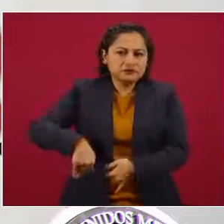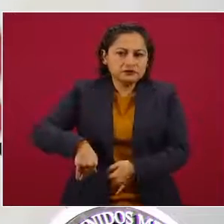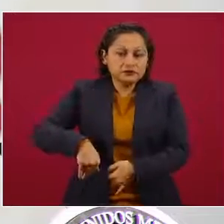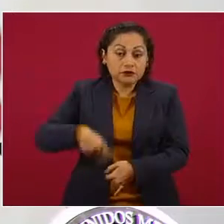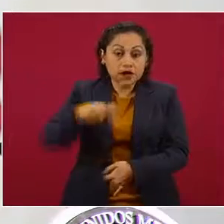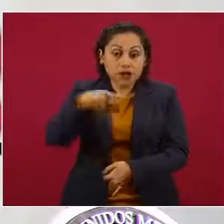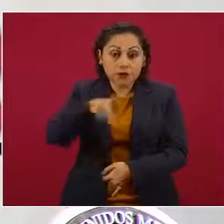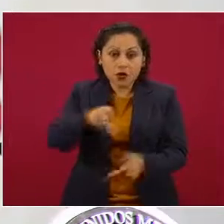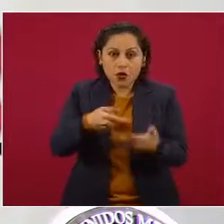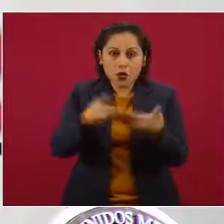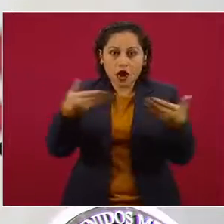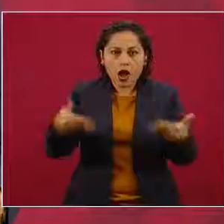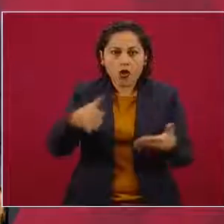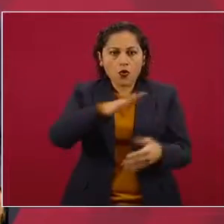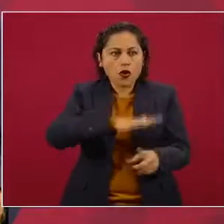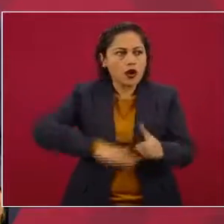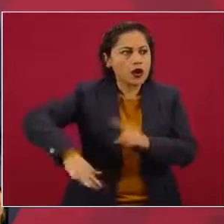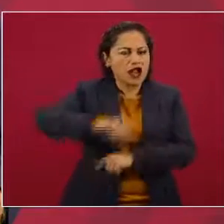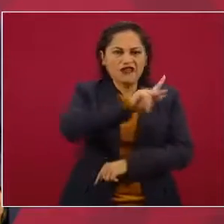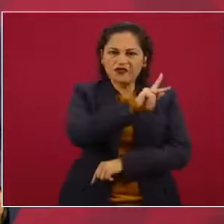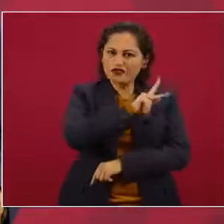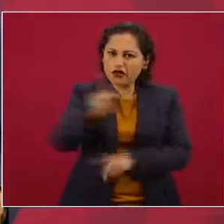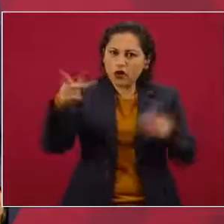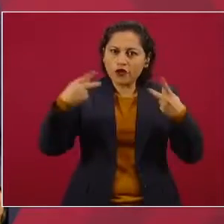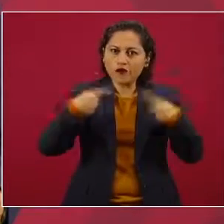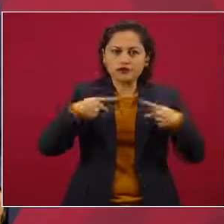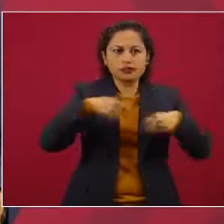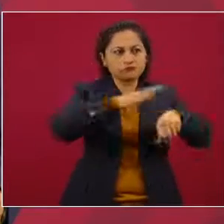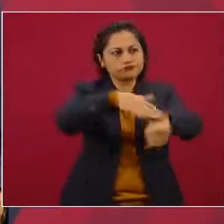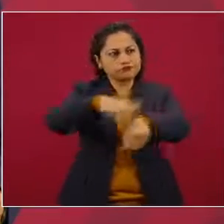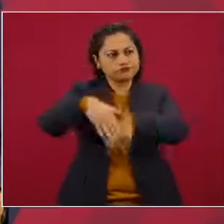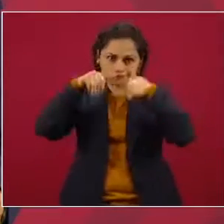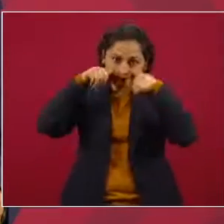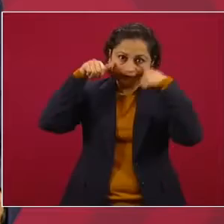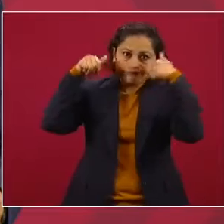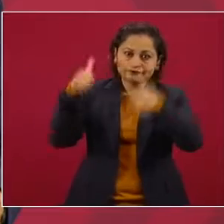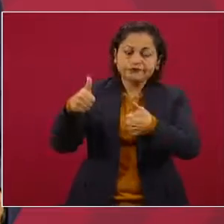cuánto es el presupuesto de cada estado,